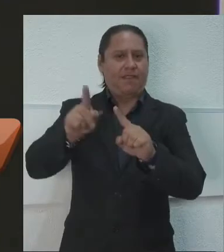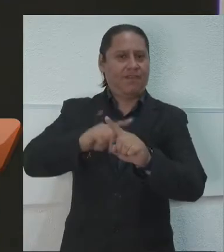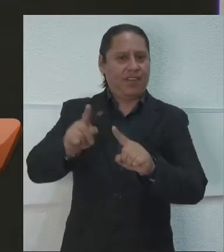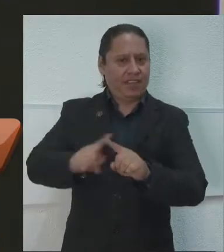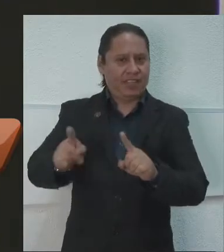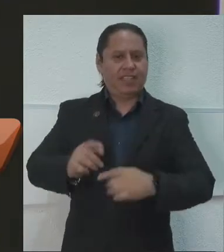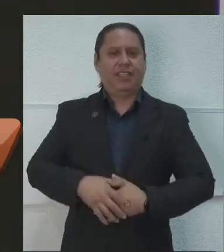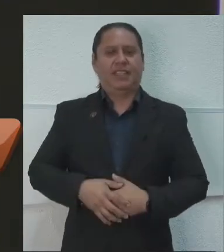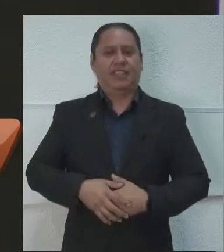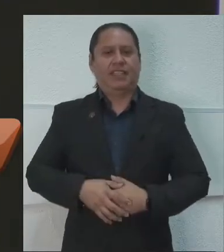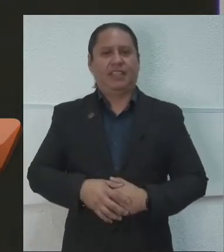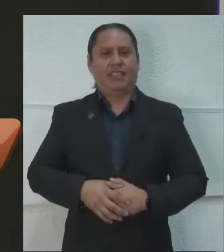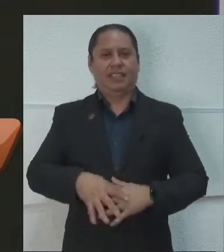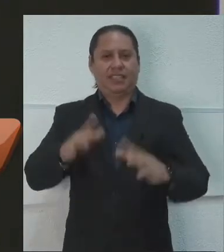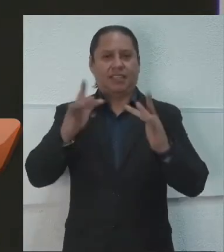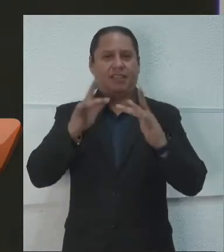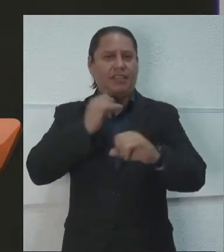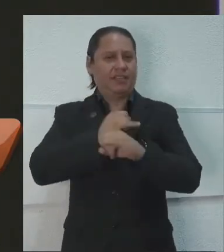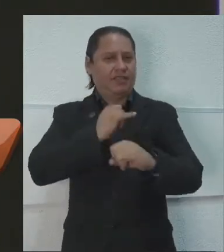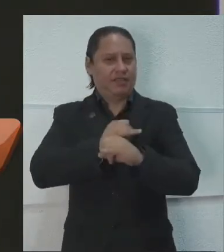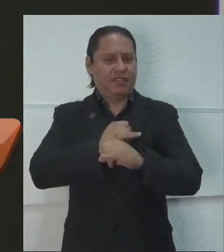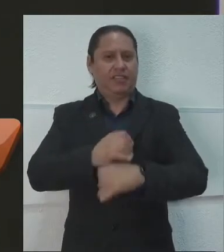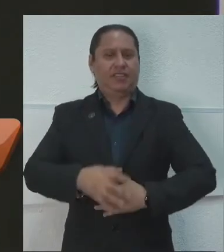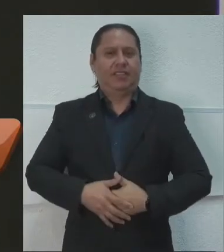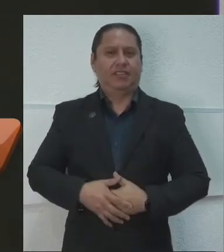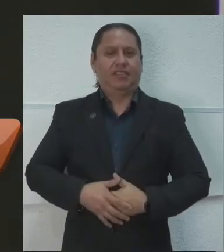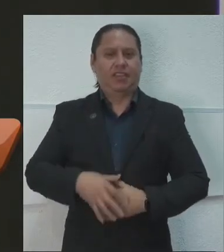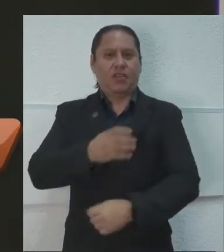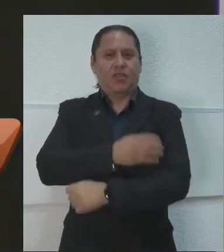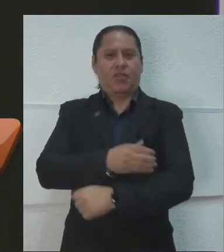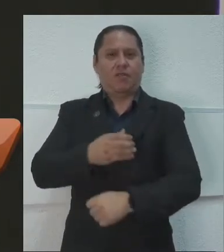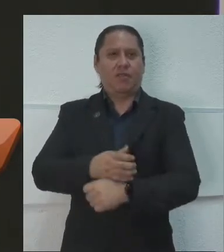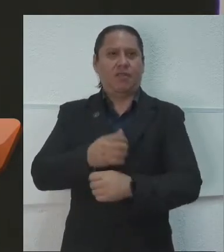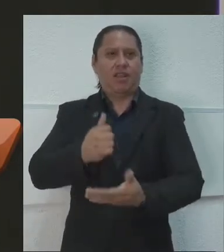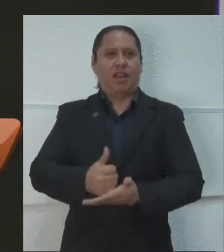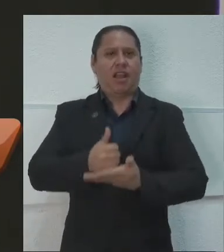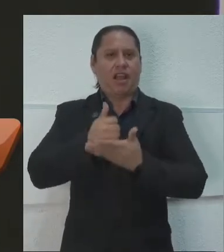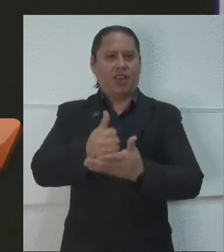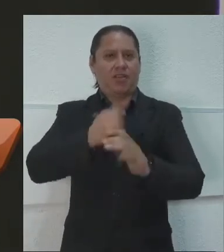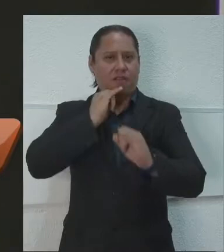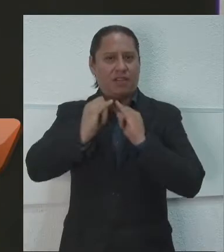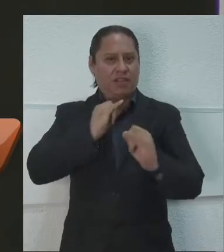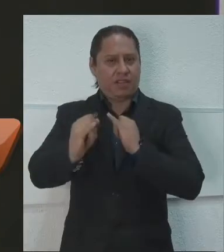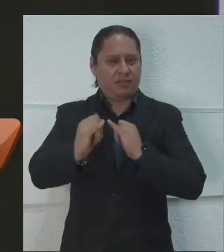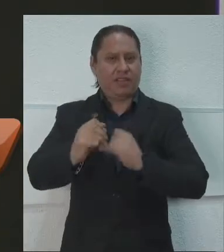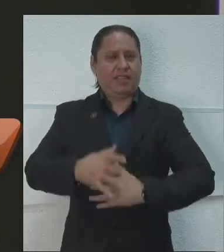diferentes plataformas digitales, a los compañeros que nos ayudan a la traducción